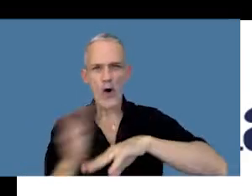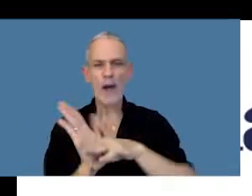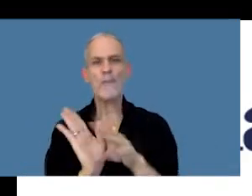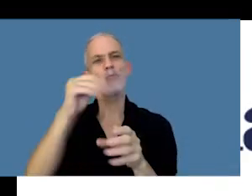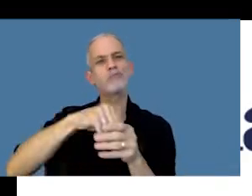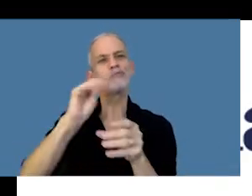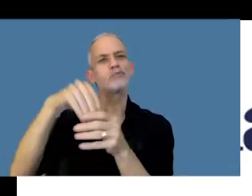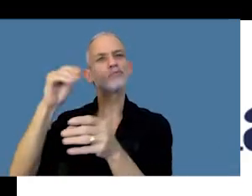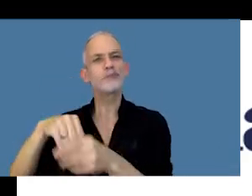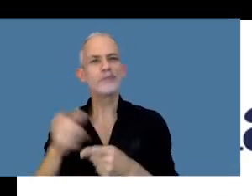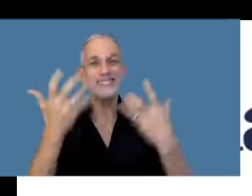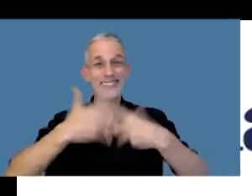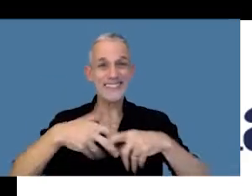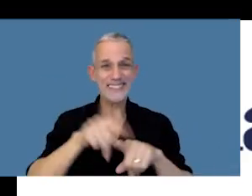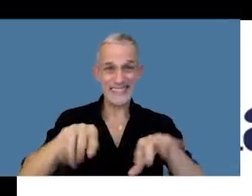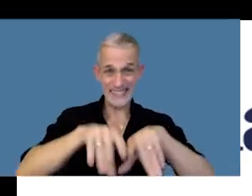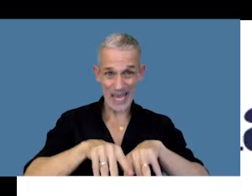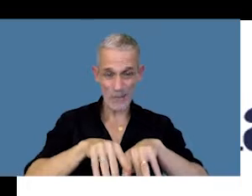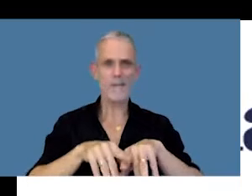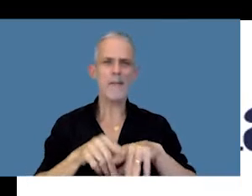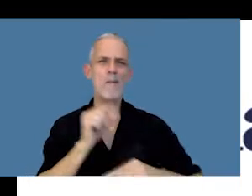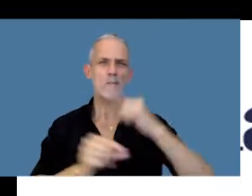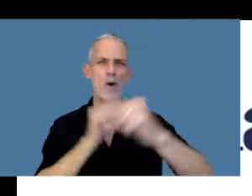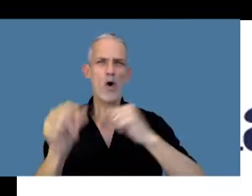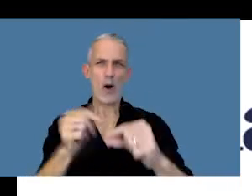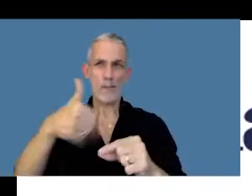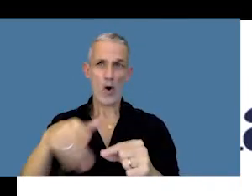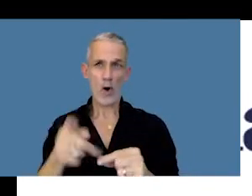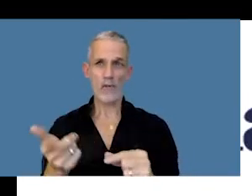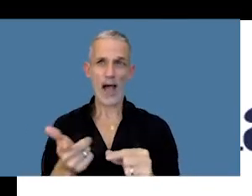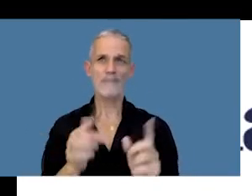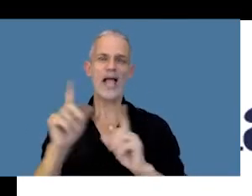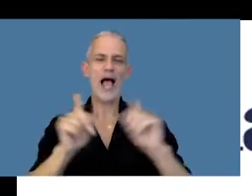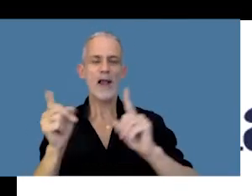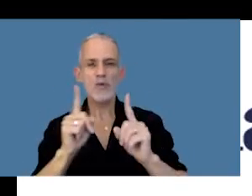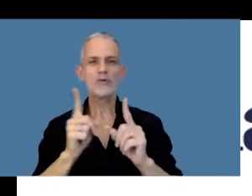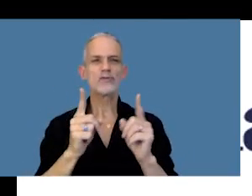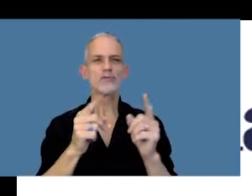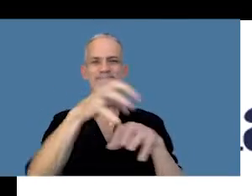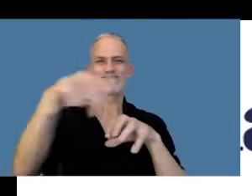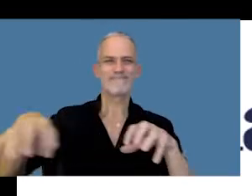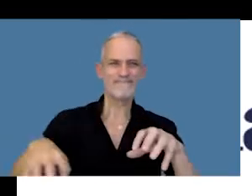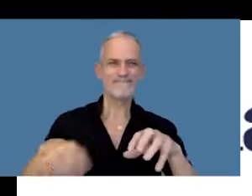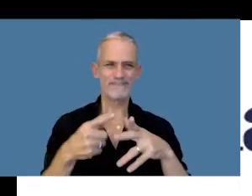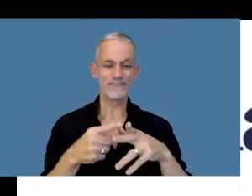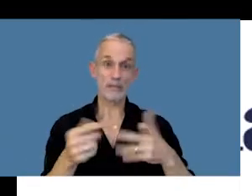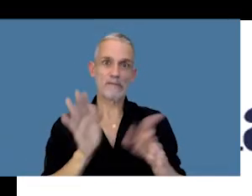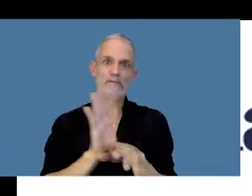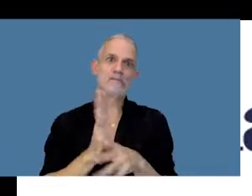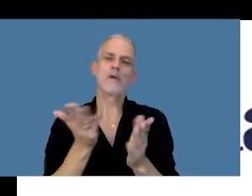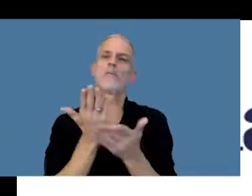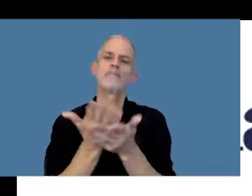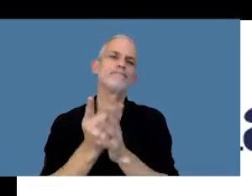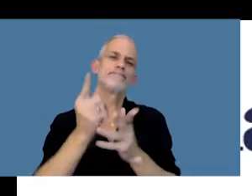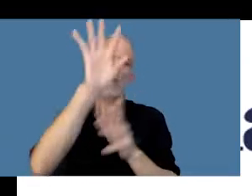incorporar al sistema informático en forma gradual a ciertos organismos e invita a las provincias que no se